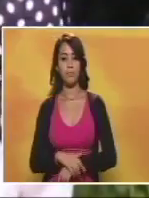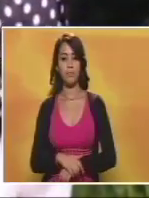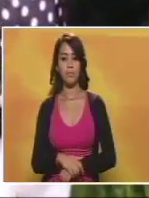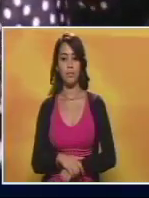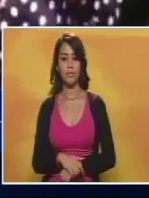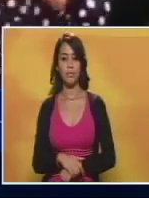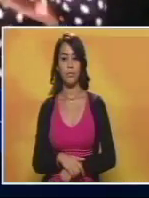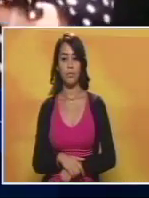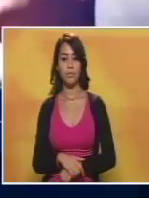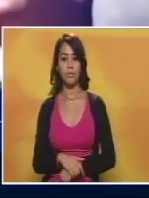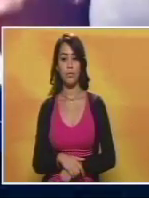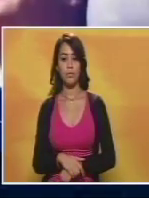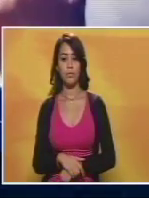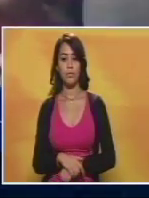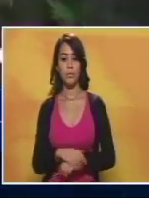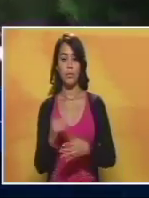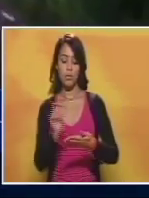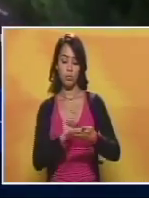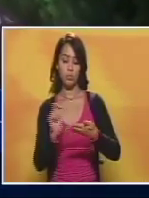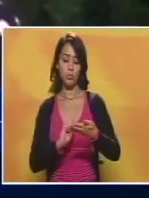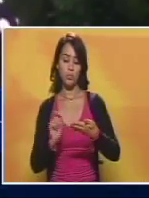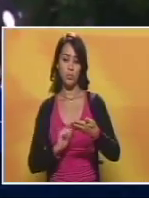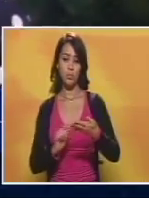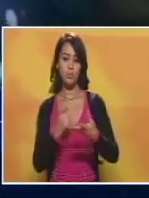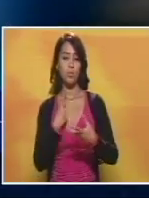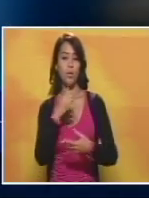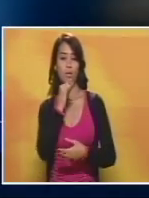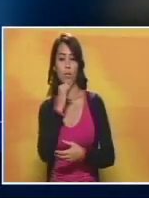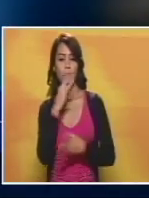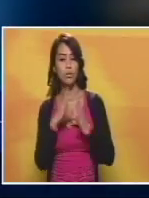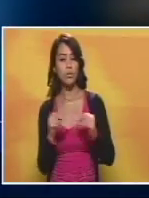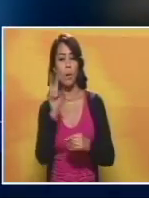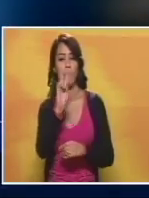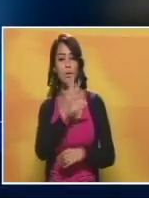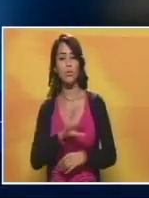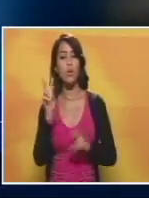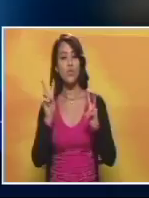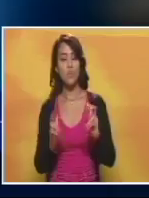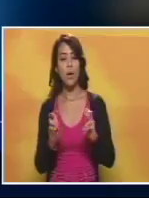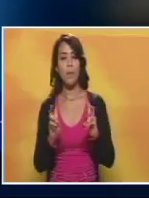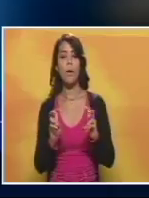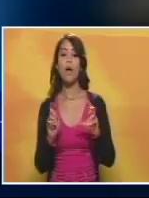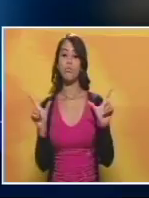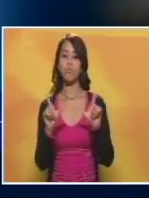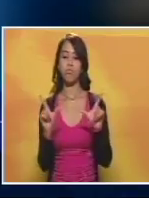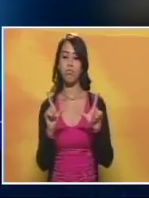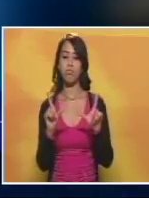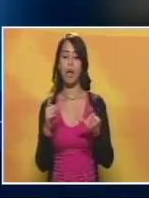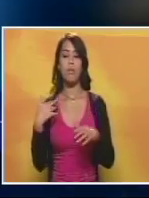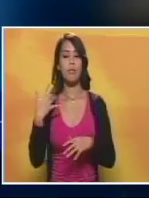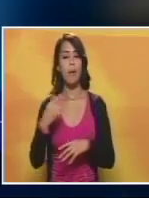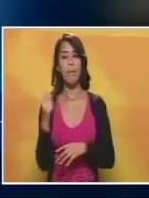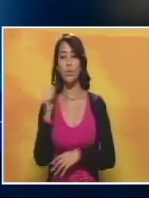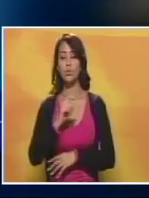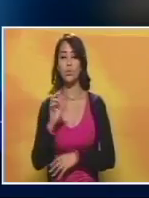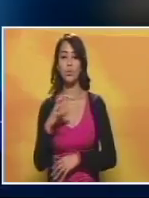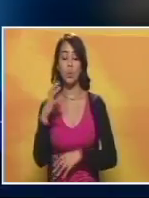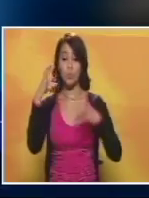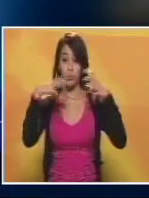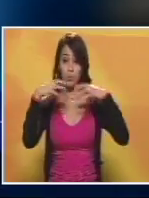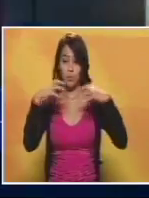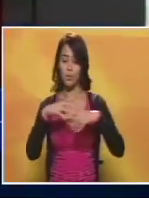por lo que organismos de inteligencia desactivaron los planes que atentarían contra el orden democrático. El exministro será puesto a la orden